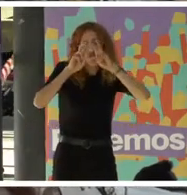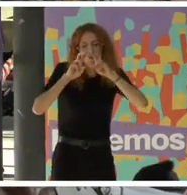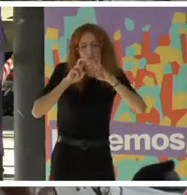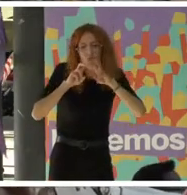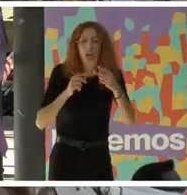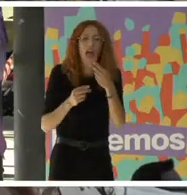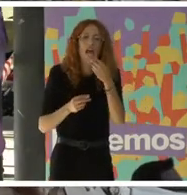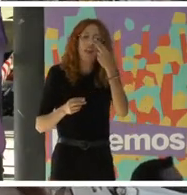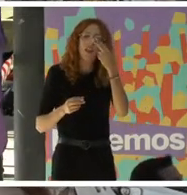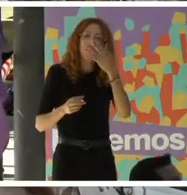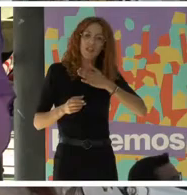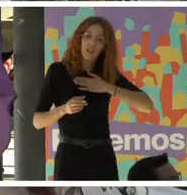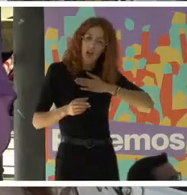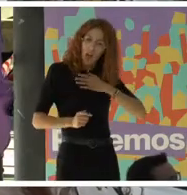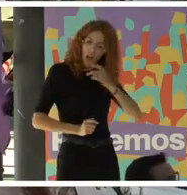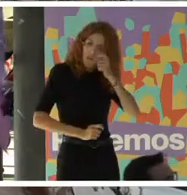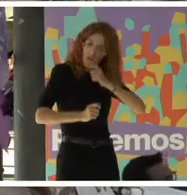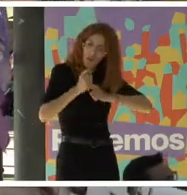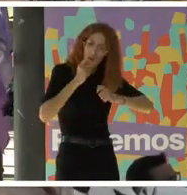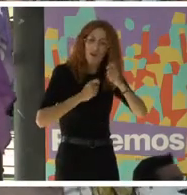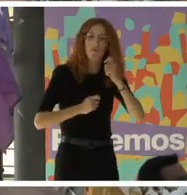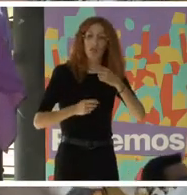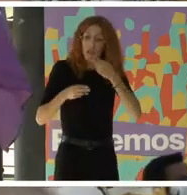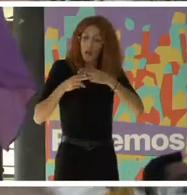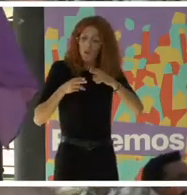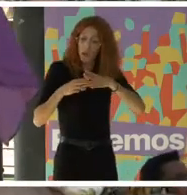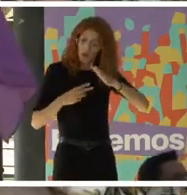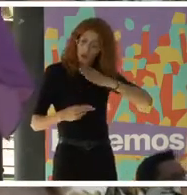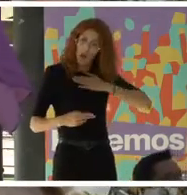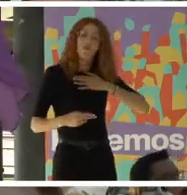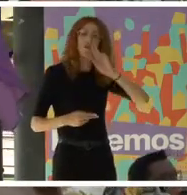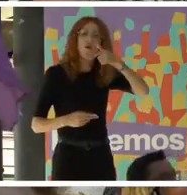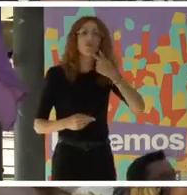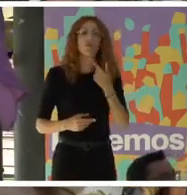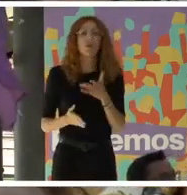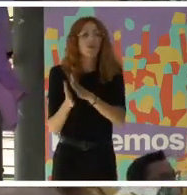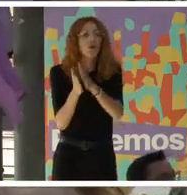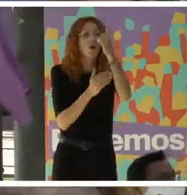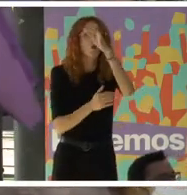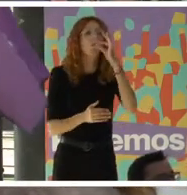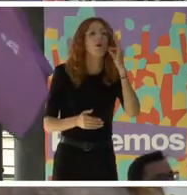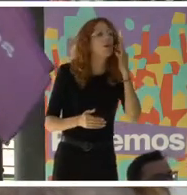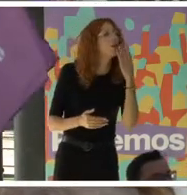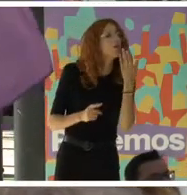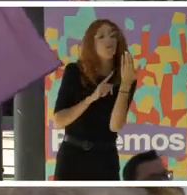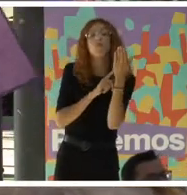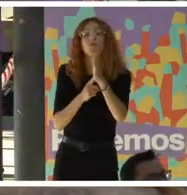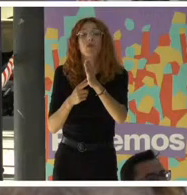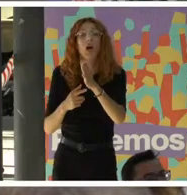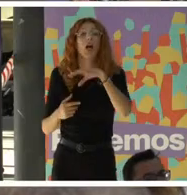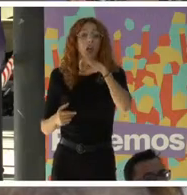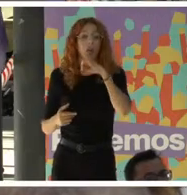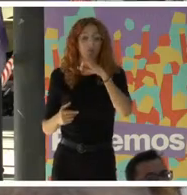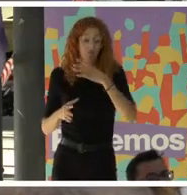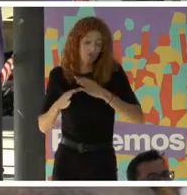intereses económicos y por sus intereses políticos. Y eso, compañeros y compañeras, solo se atreve a proponerlo